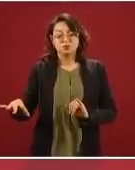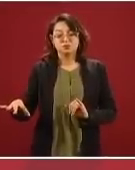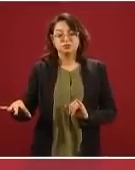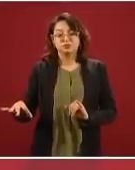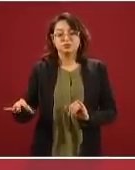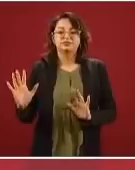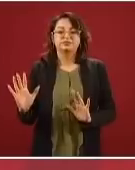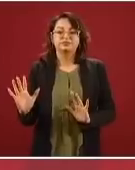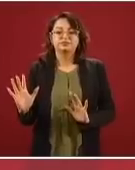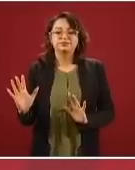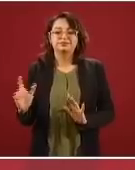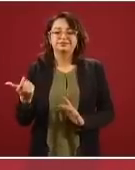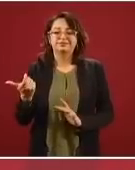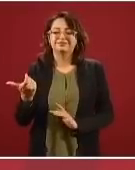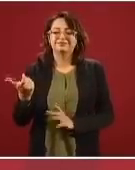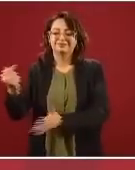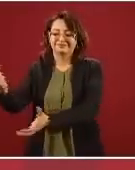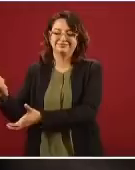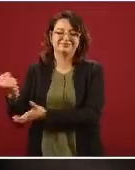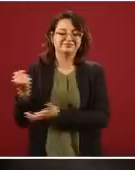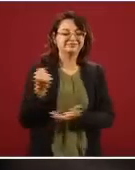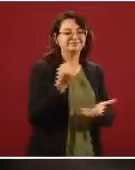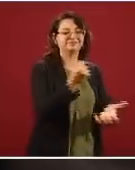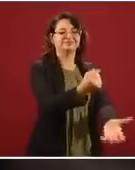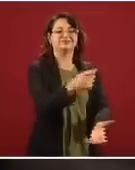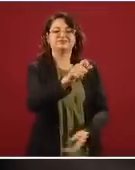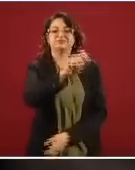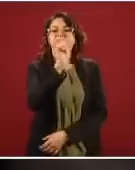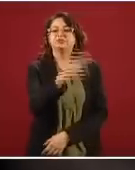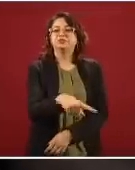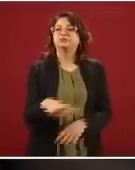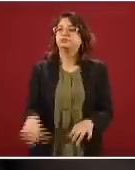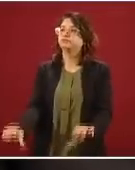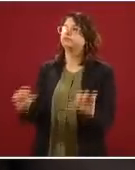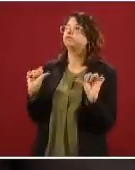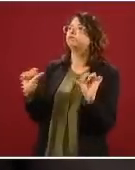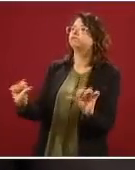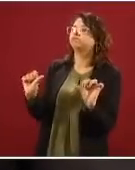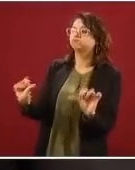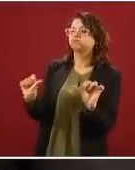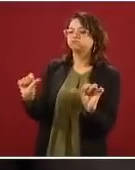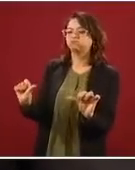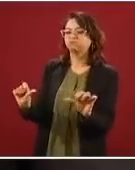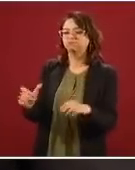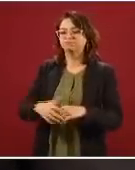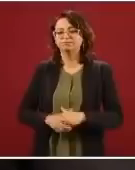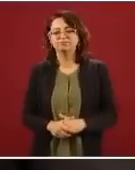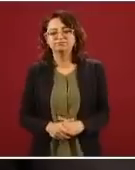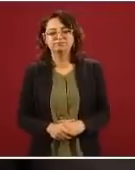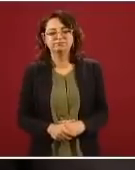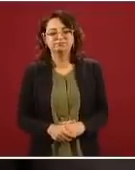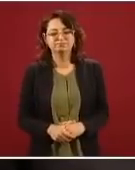se le terminaban regresando el dinero.